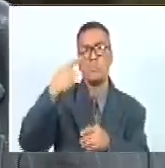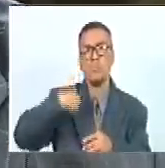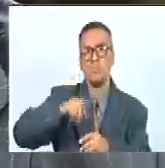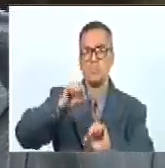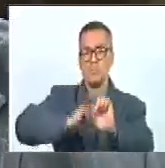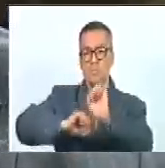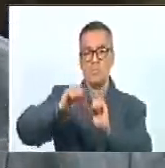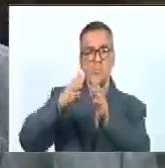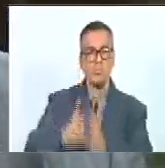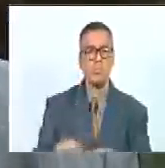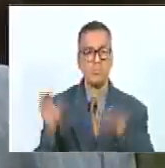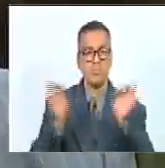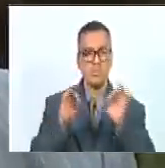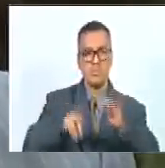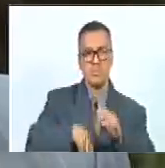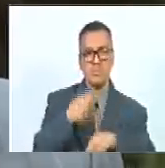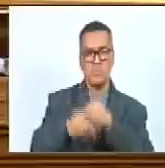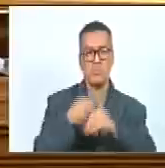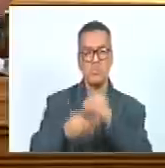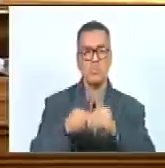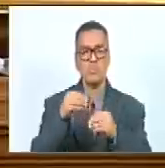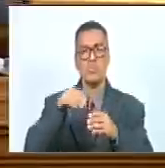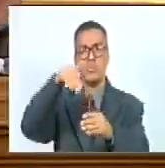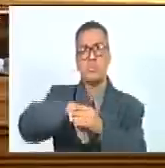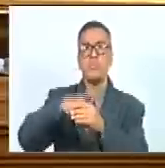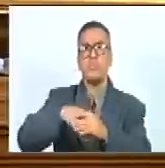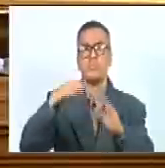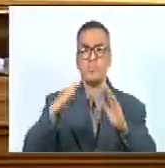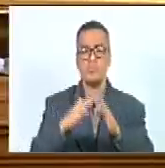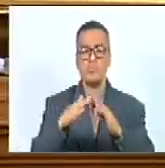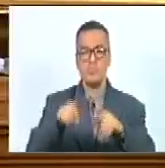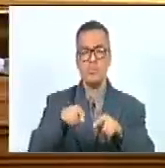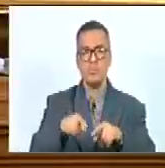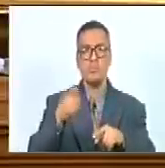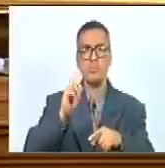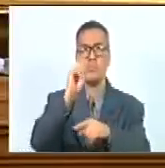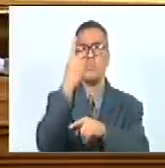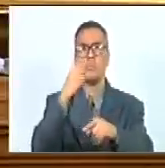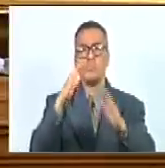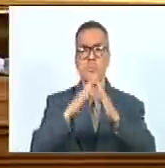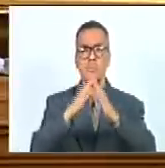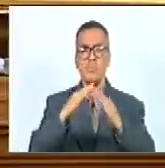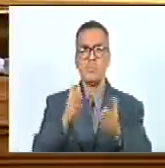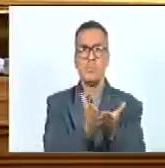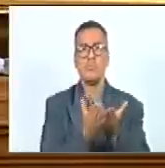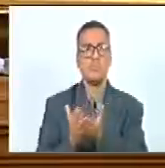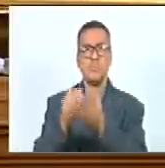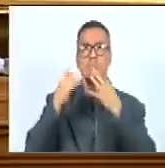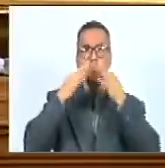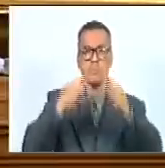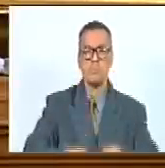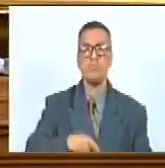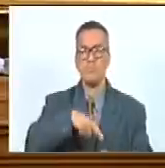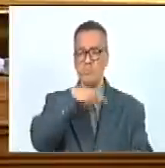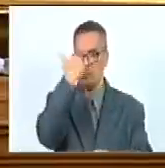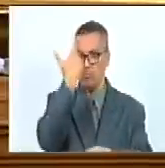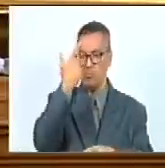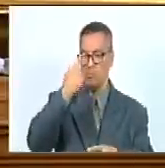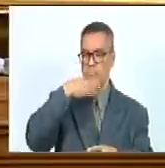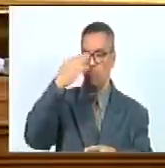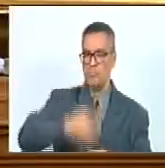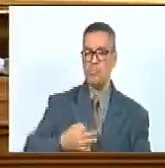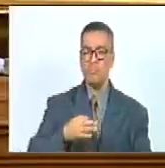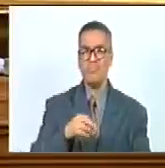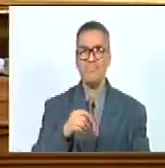defienden, que ni siquiera pueden hacer un evento electoral local en nuestra principal casa de estudio. Es una vergüenza, es una